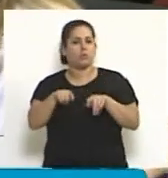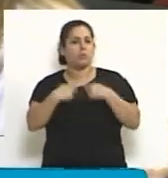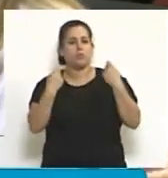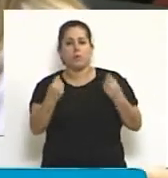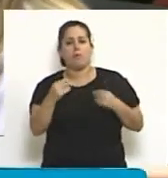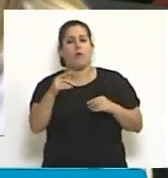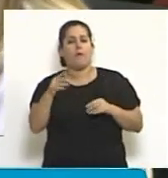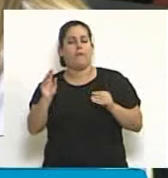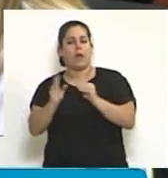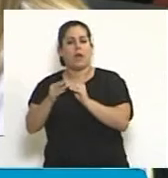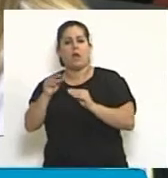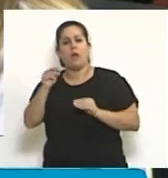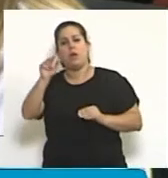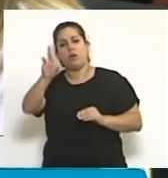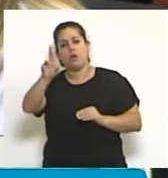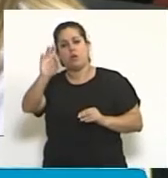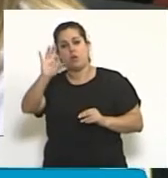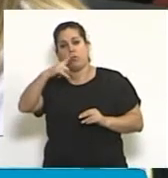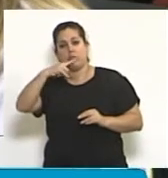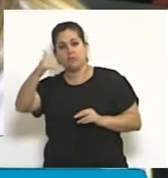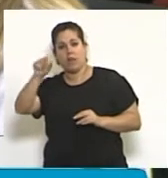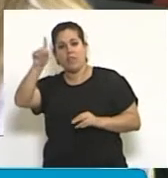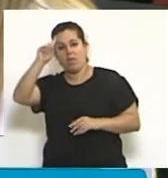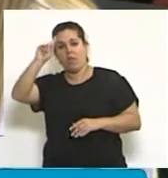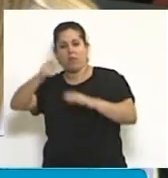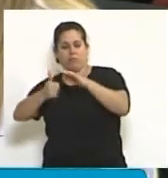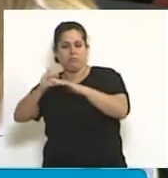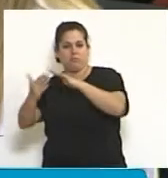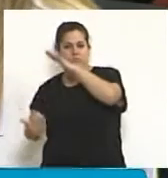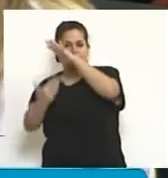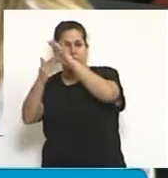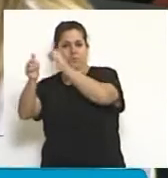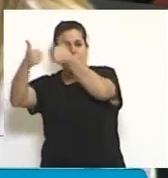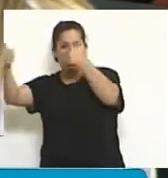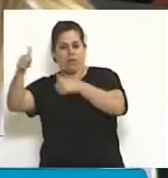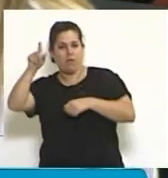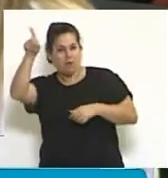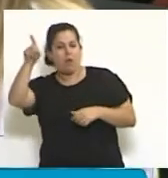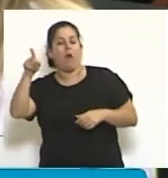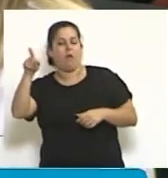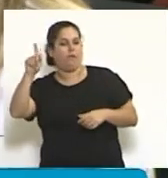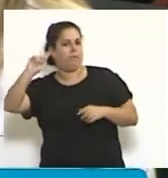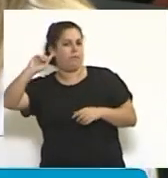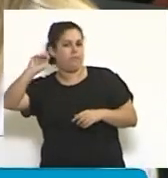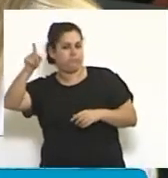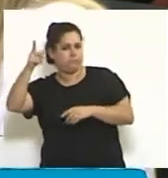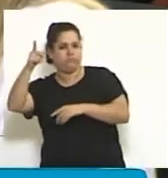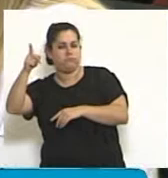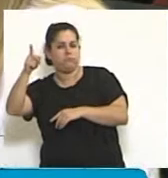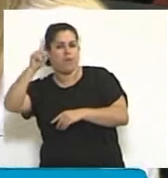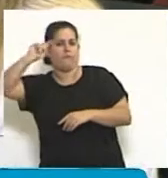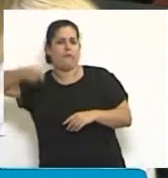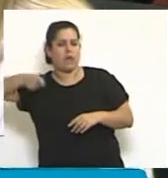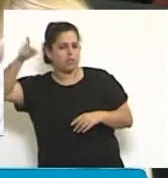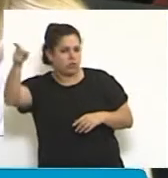fallo Rosa de la Corte Suprema, que declaró la inconstitucionalidad del sistema de designación y